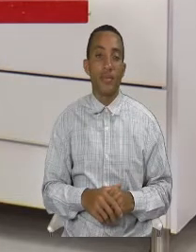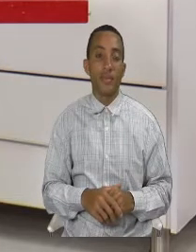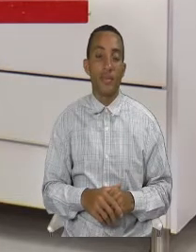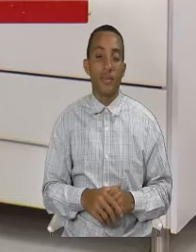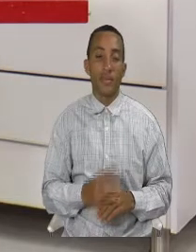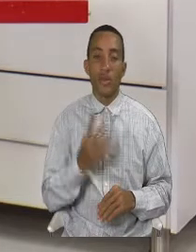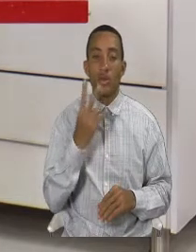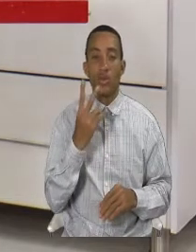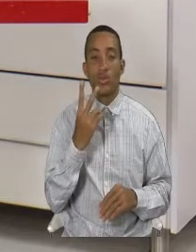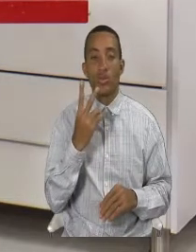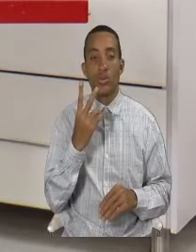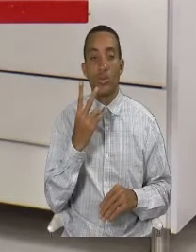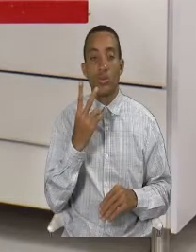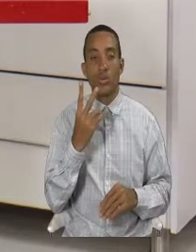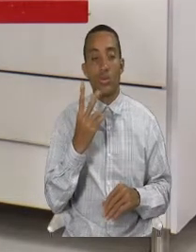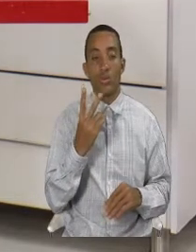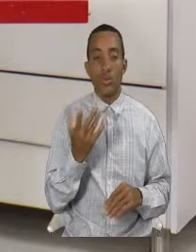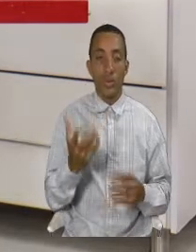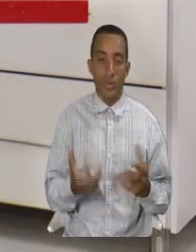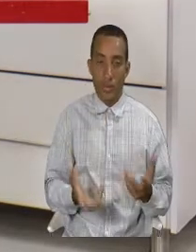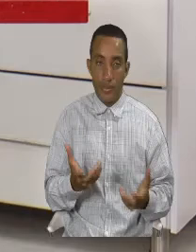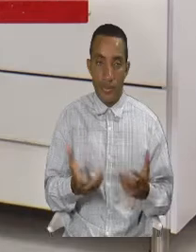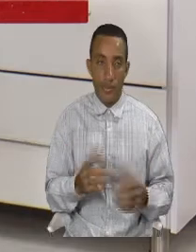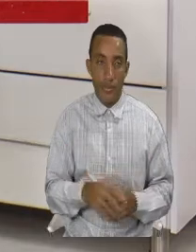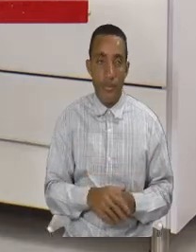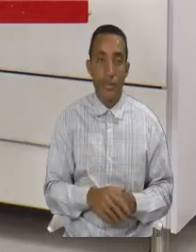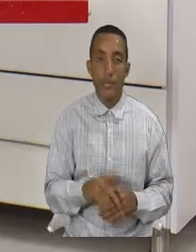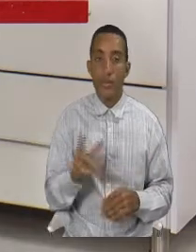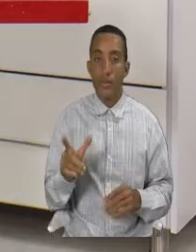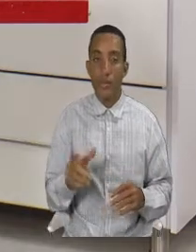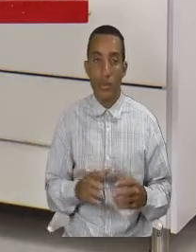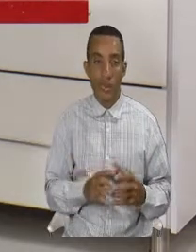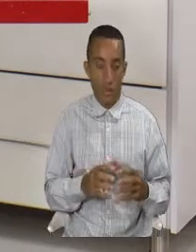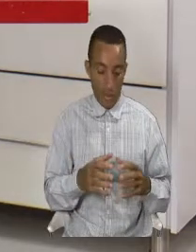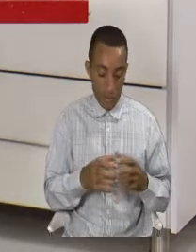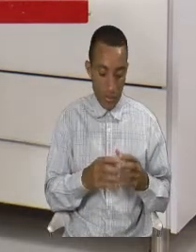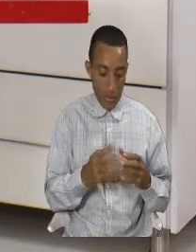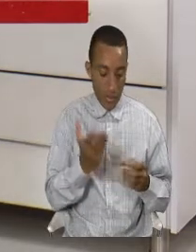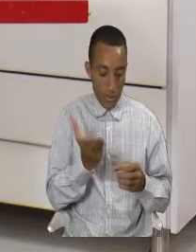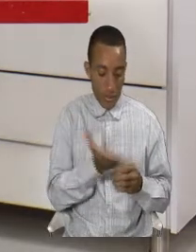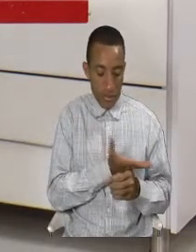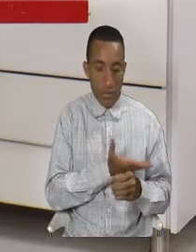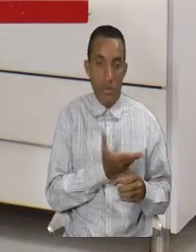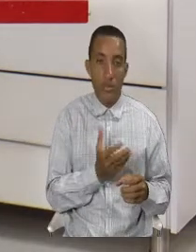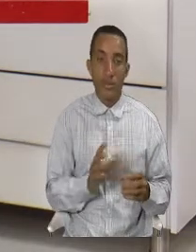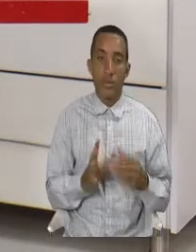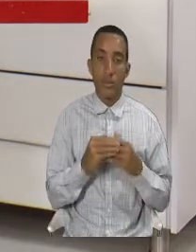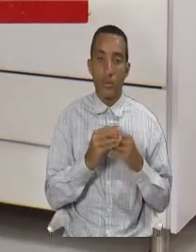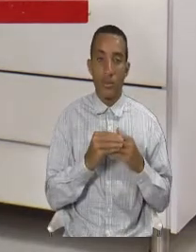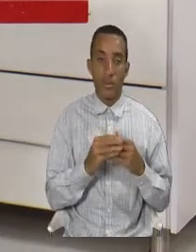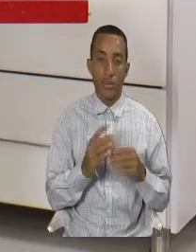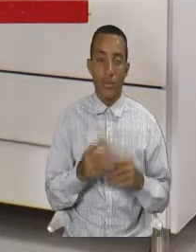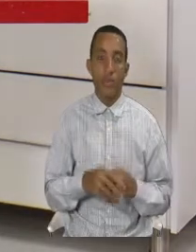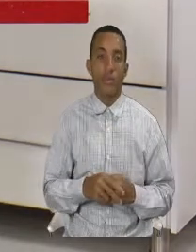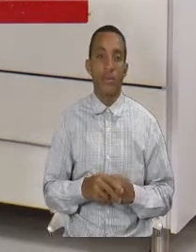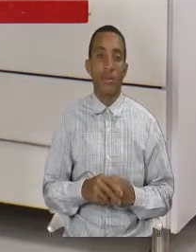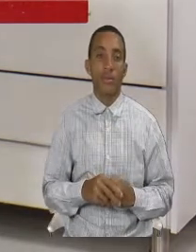dos preparaciones. Vamos a poner acá los dos panes. Y vamos a hacer nuestro relleno.